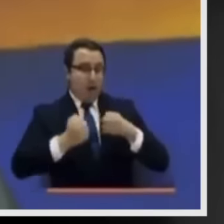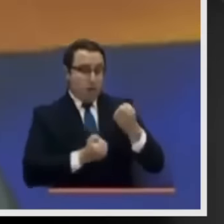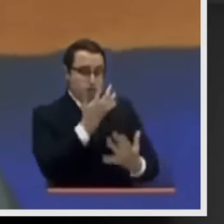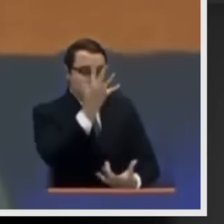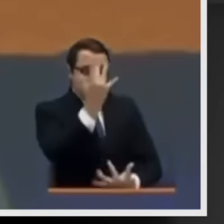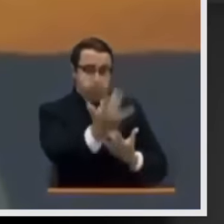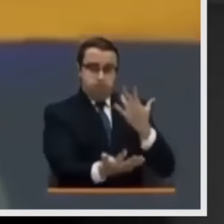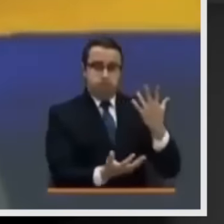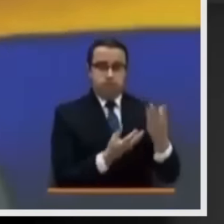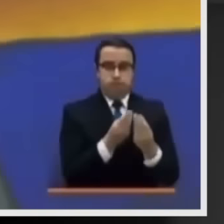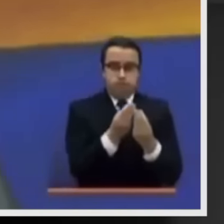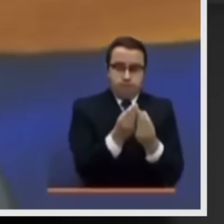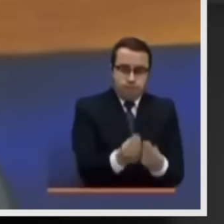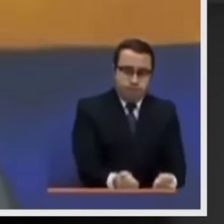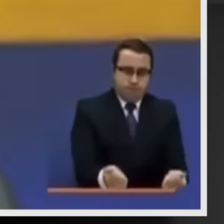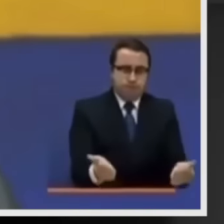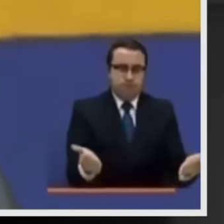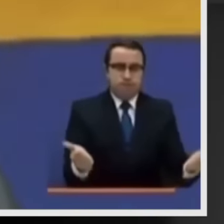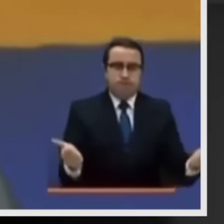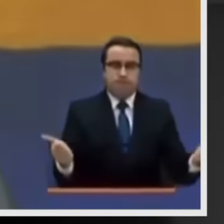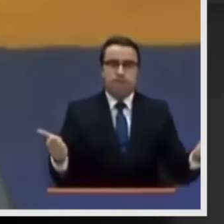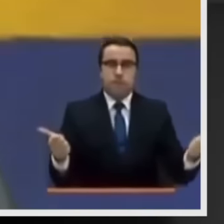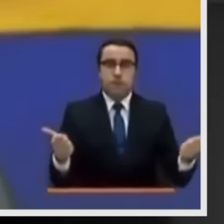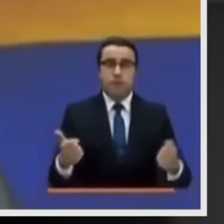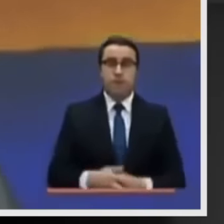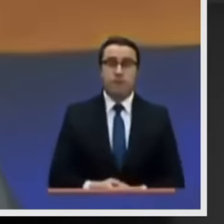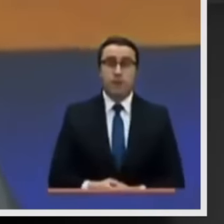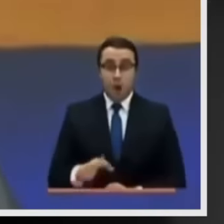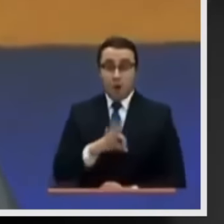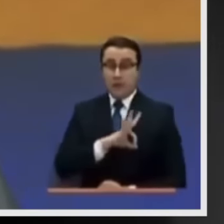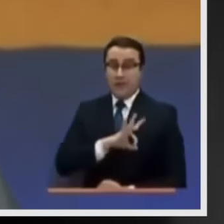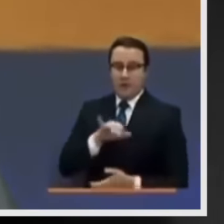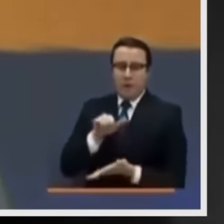Fue en Machuca. En un sábado como ayer,